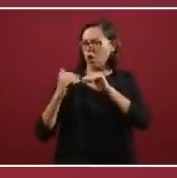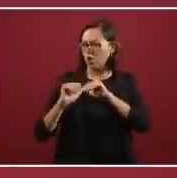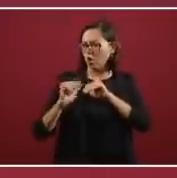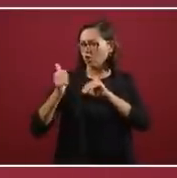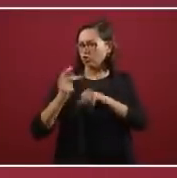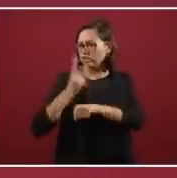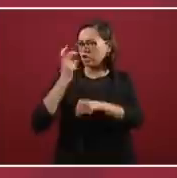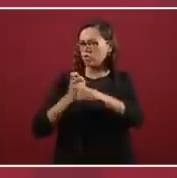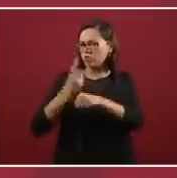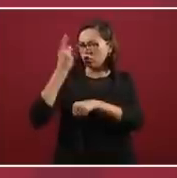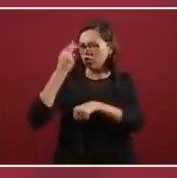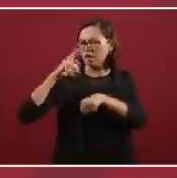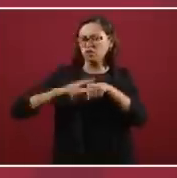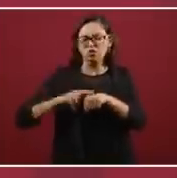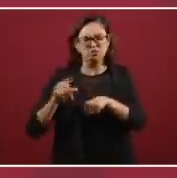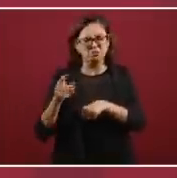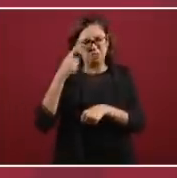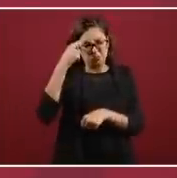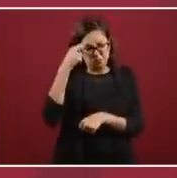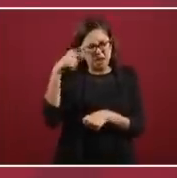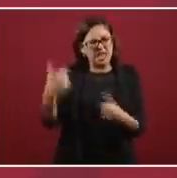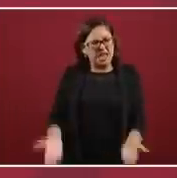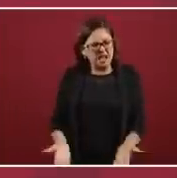De vacaciones.